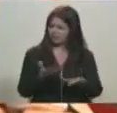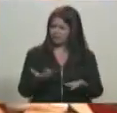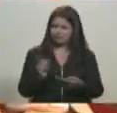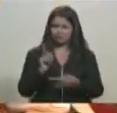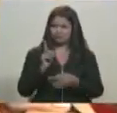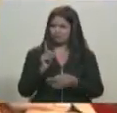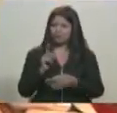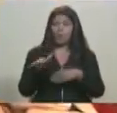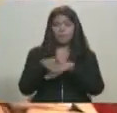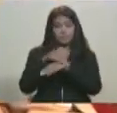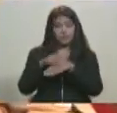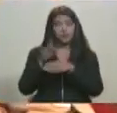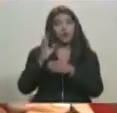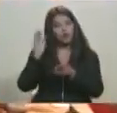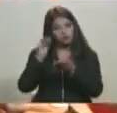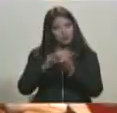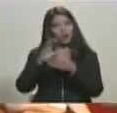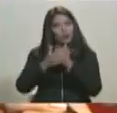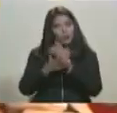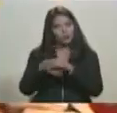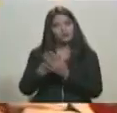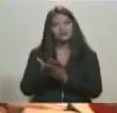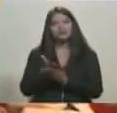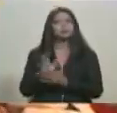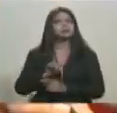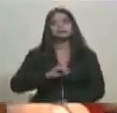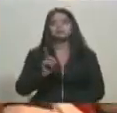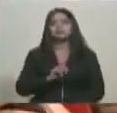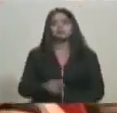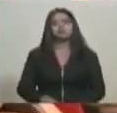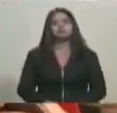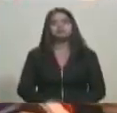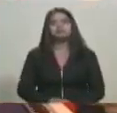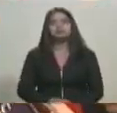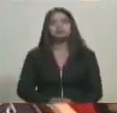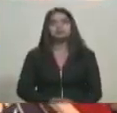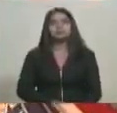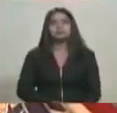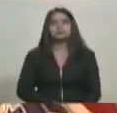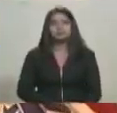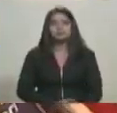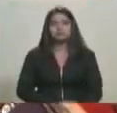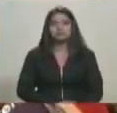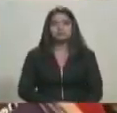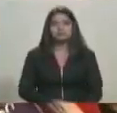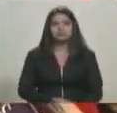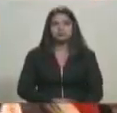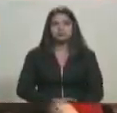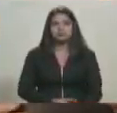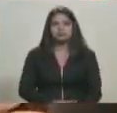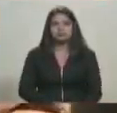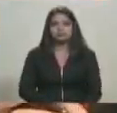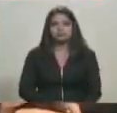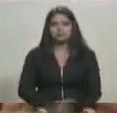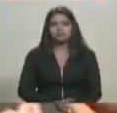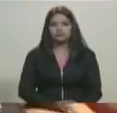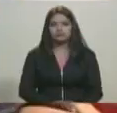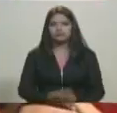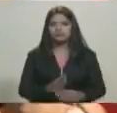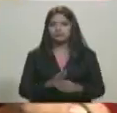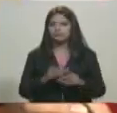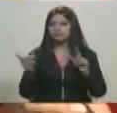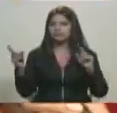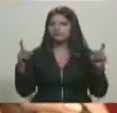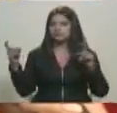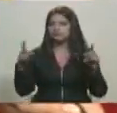y un perdón lleva una nueva conspiración. Clemencia criminal, llamaba el Libertador. El pueblo también se encuentra a la espera de la instalación de la comisión.